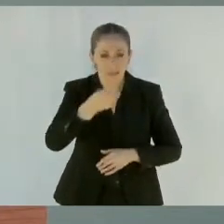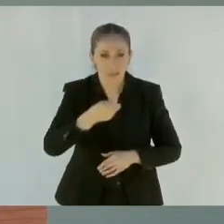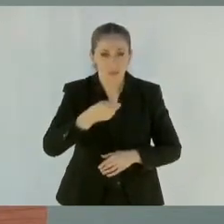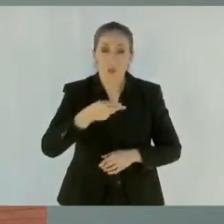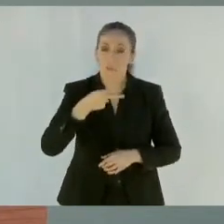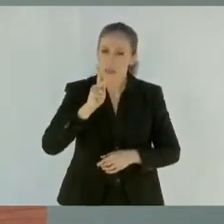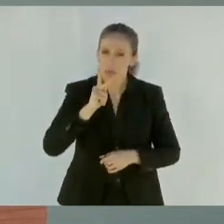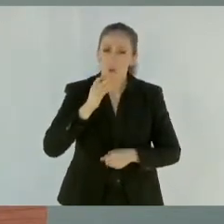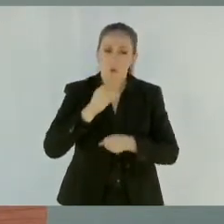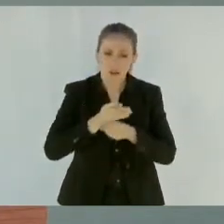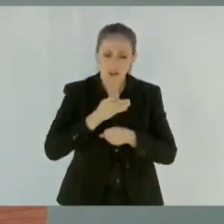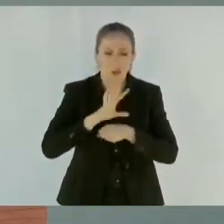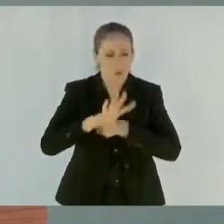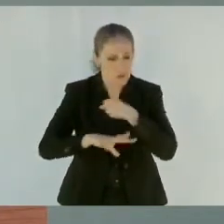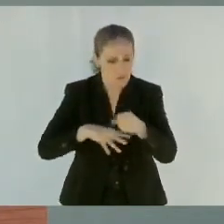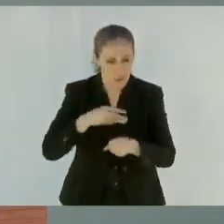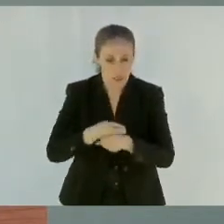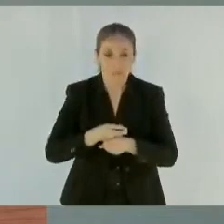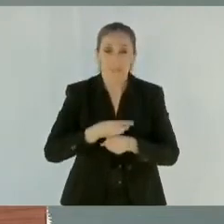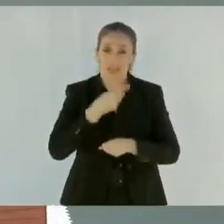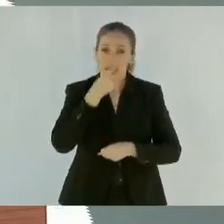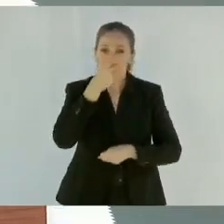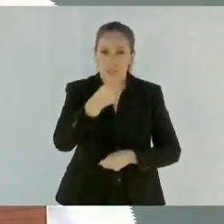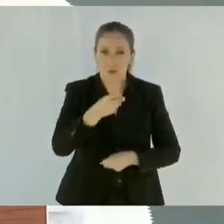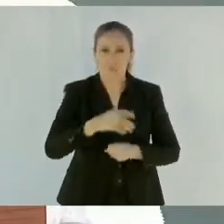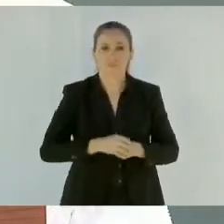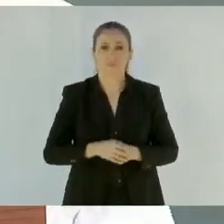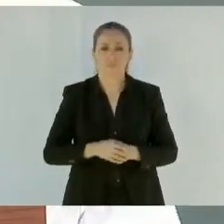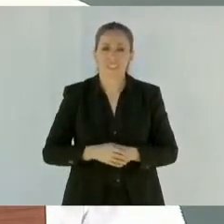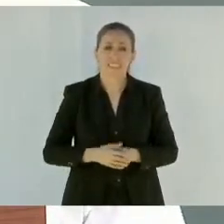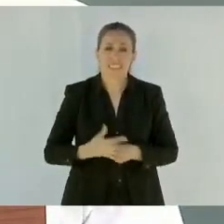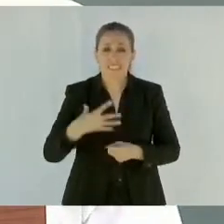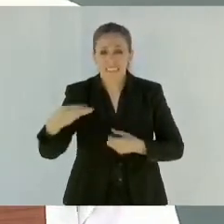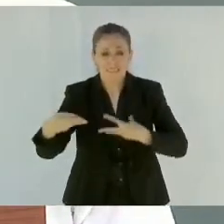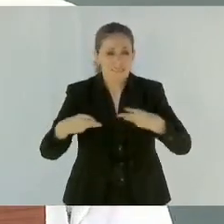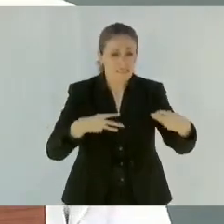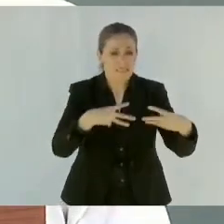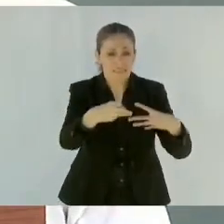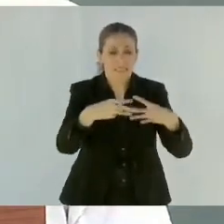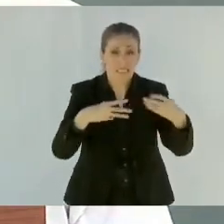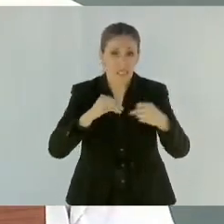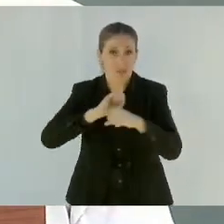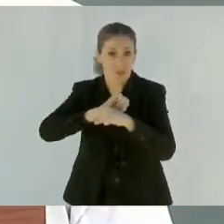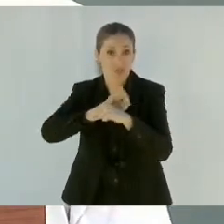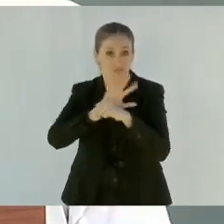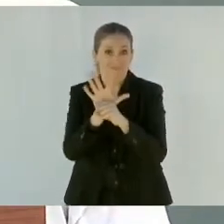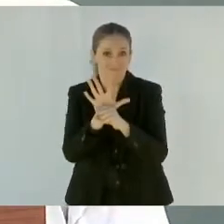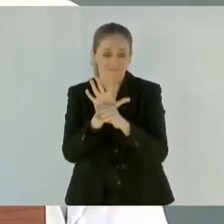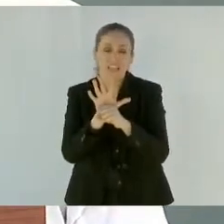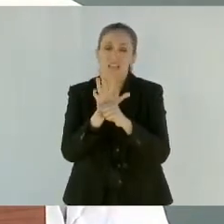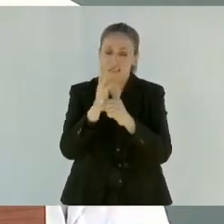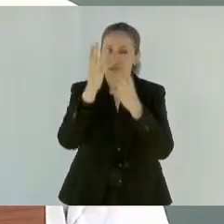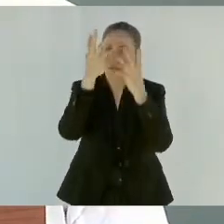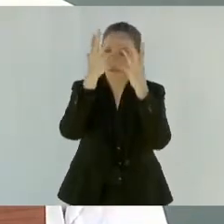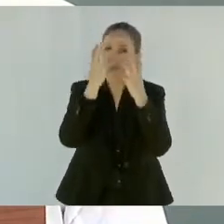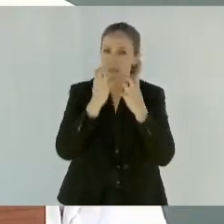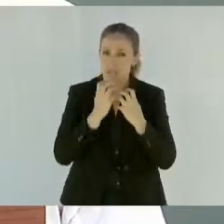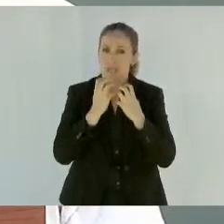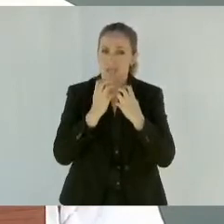La pandemia de COVID causa mucha tristeza, mucho dolor, es